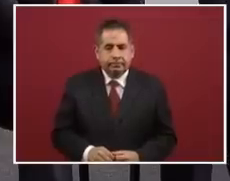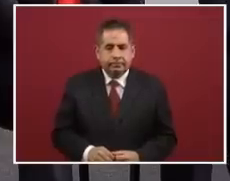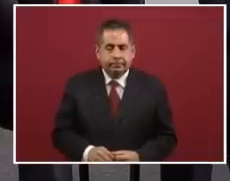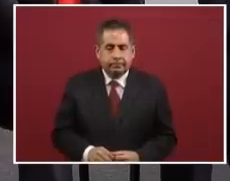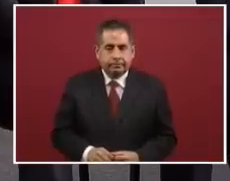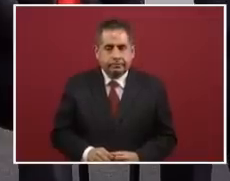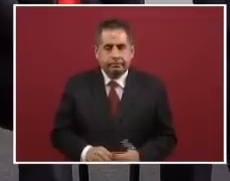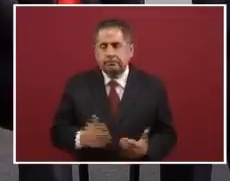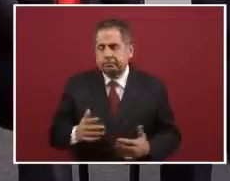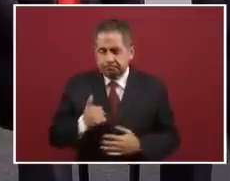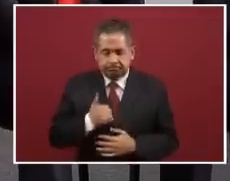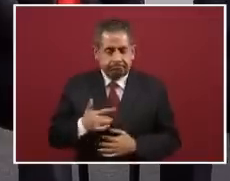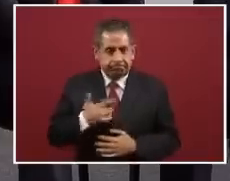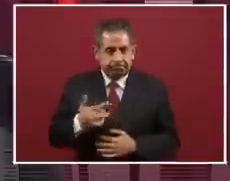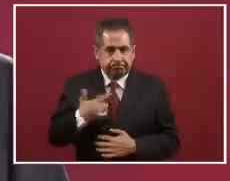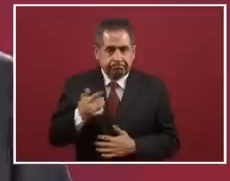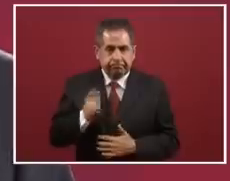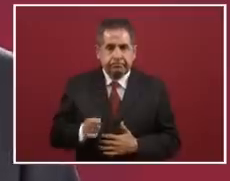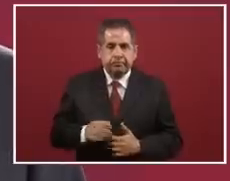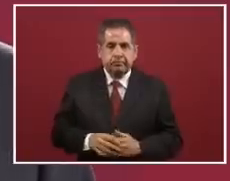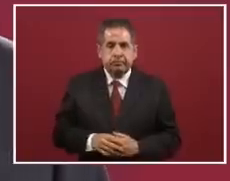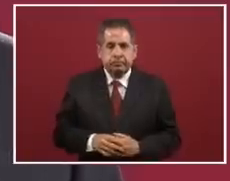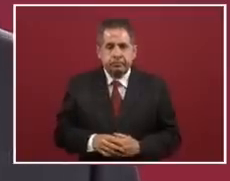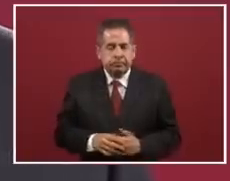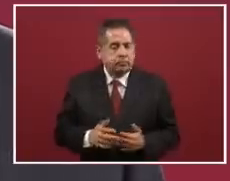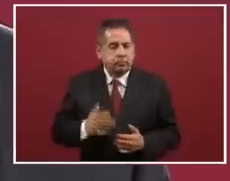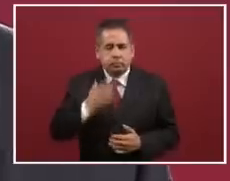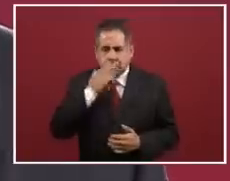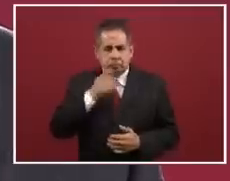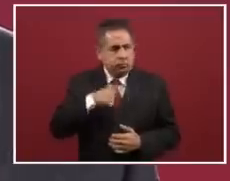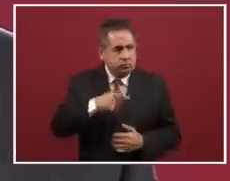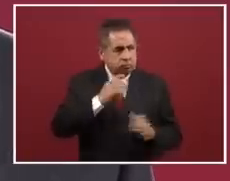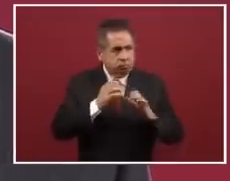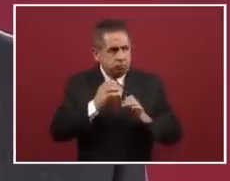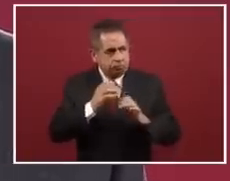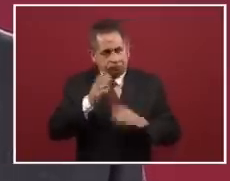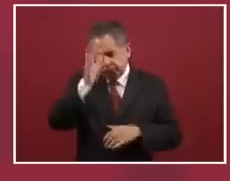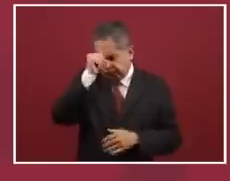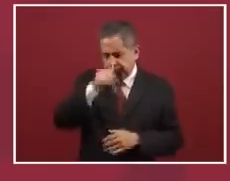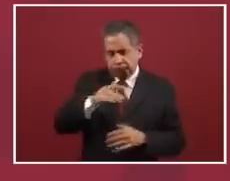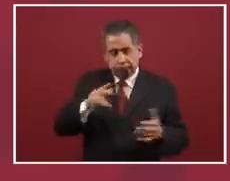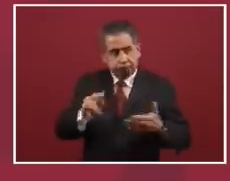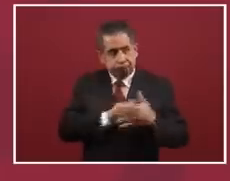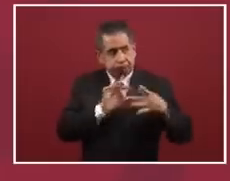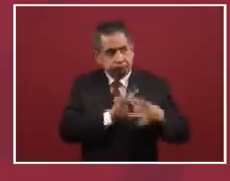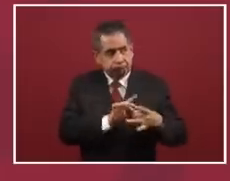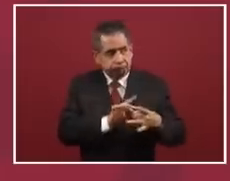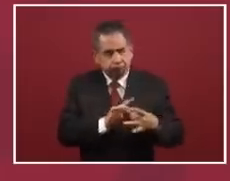Entonces, yo siento que fue un buen acuerdo